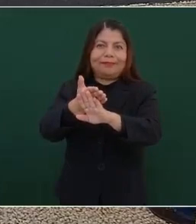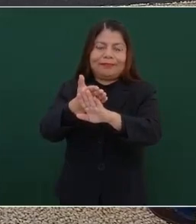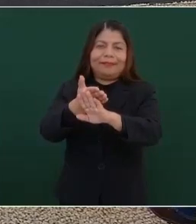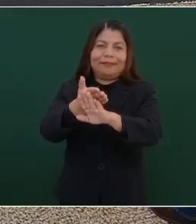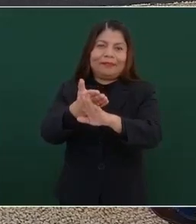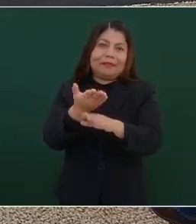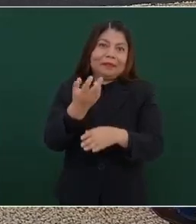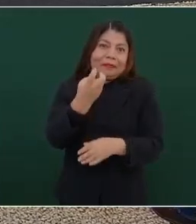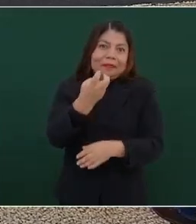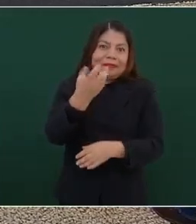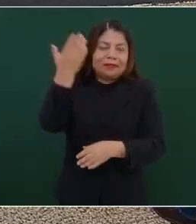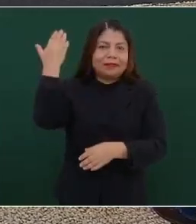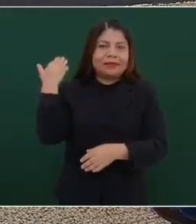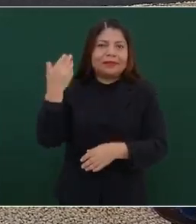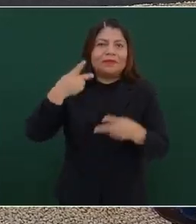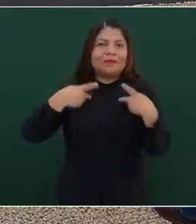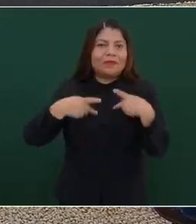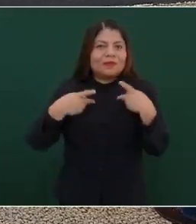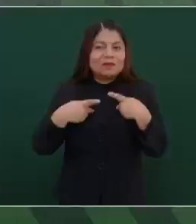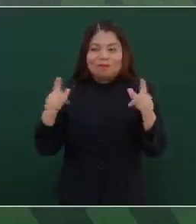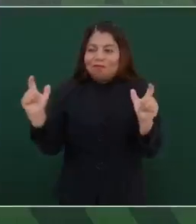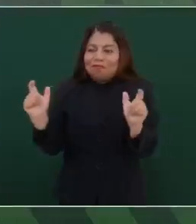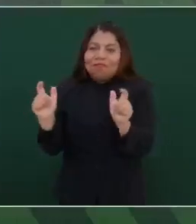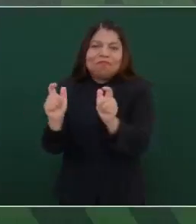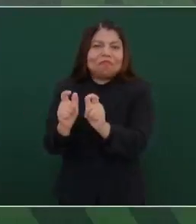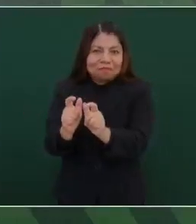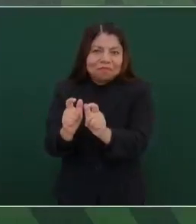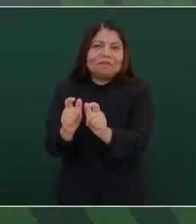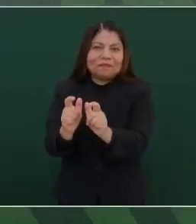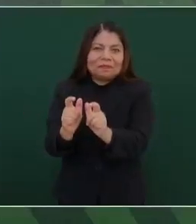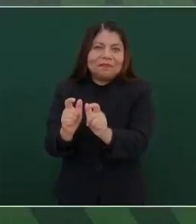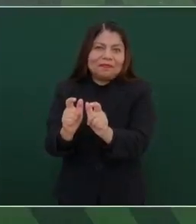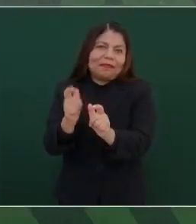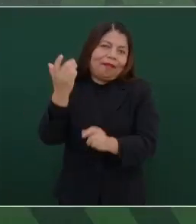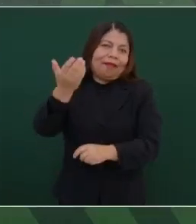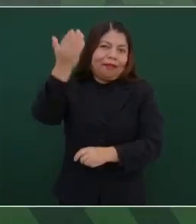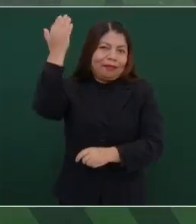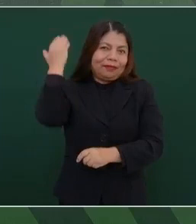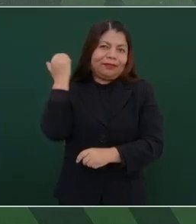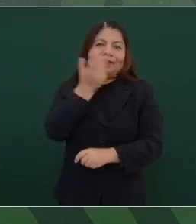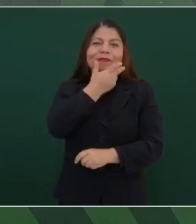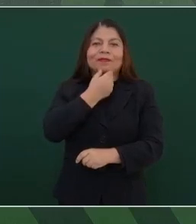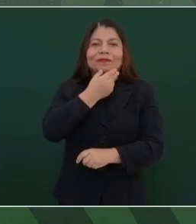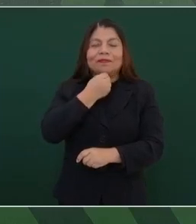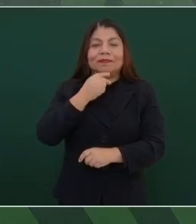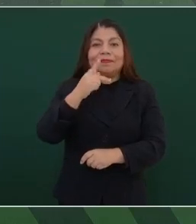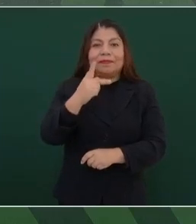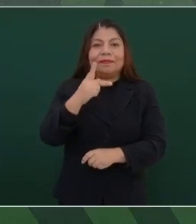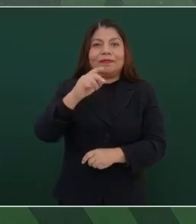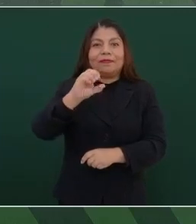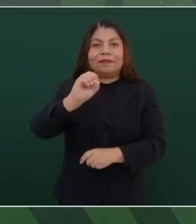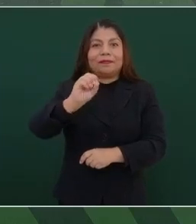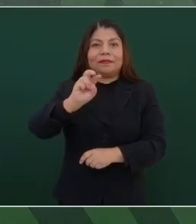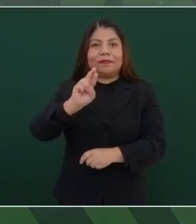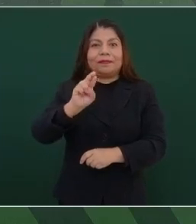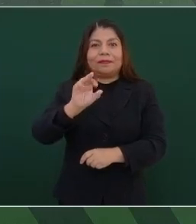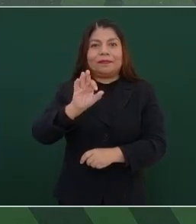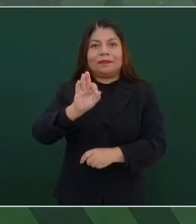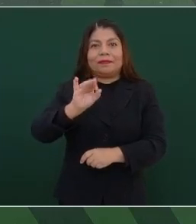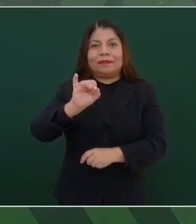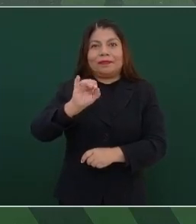Quintana Roo. En la época de Porfirio Díaz habían como 15 mil